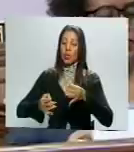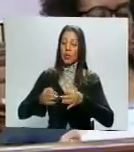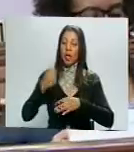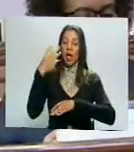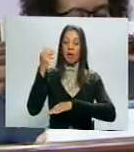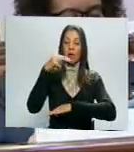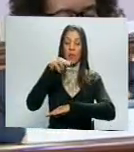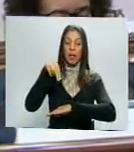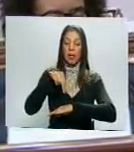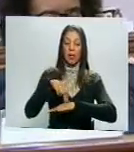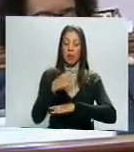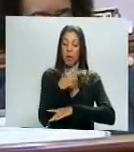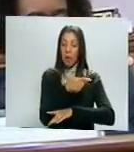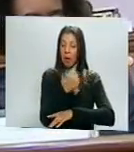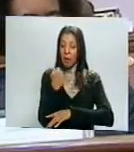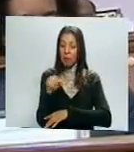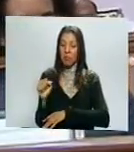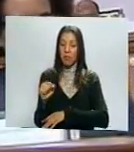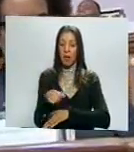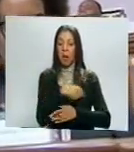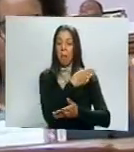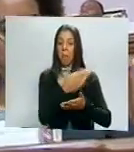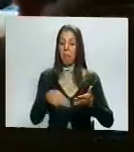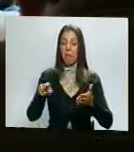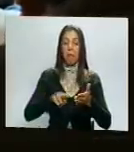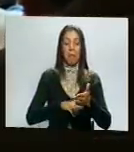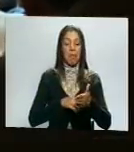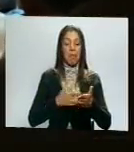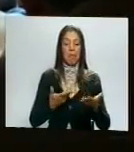Asamblea Nacional en desacato son nulos de toda nulidad.